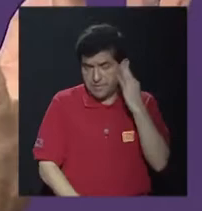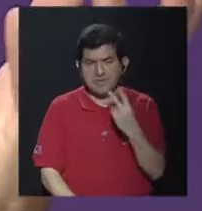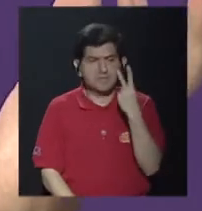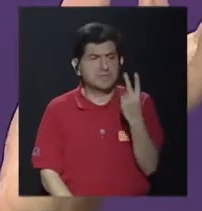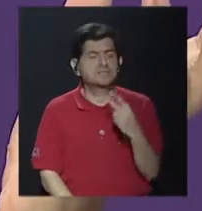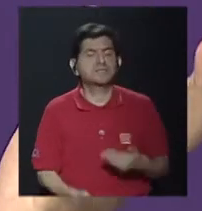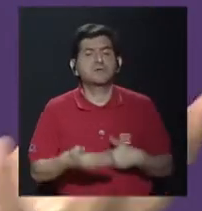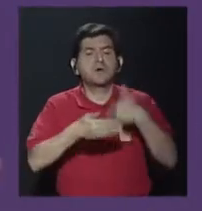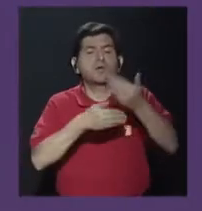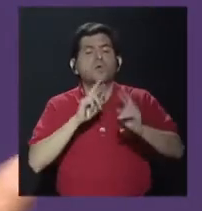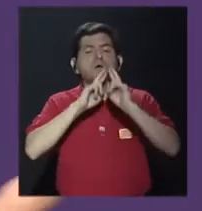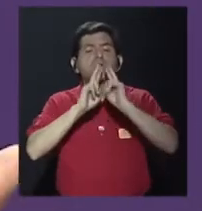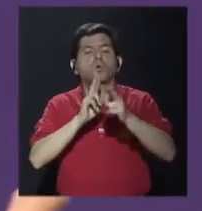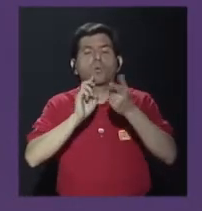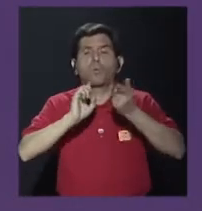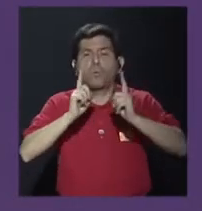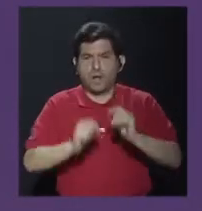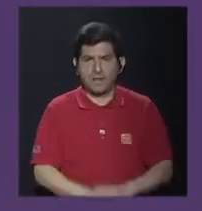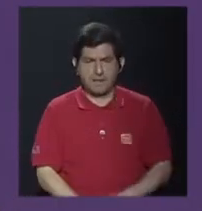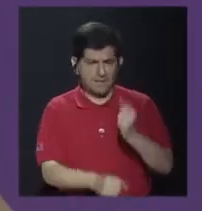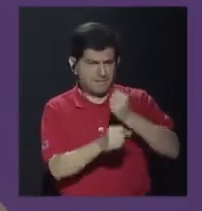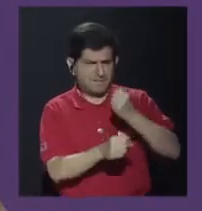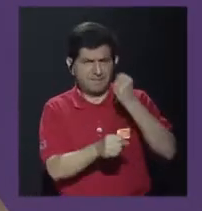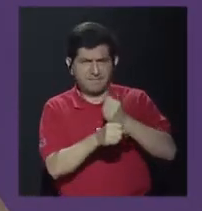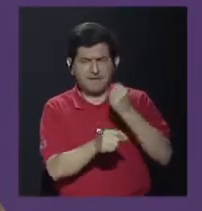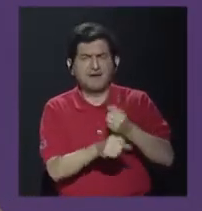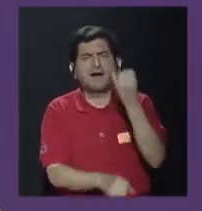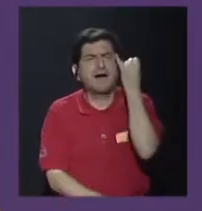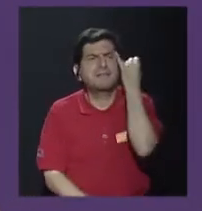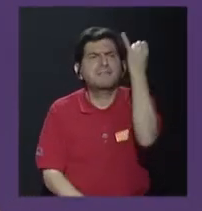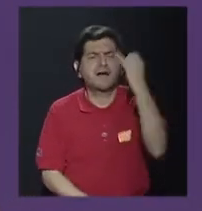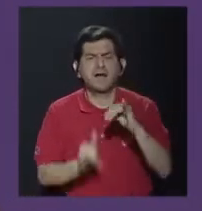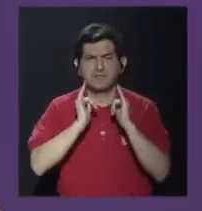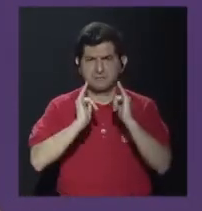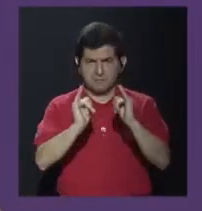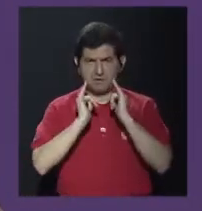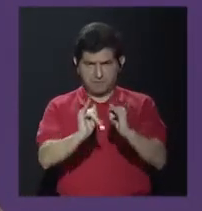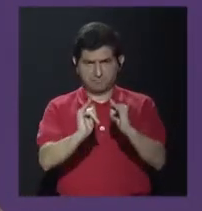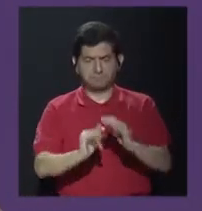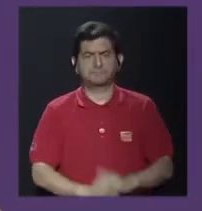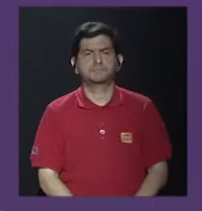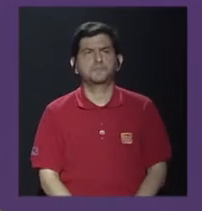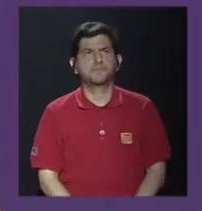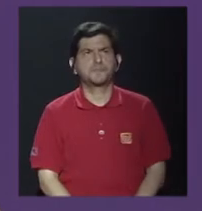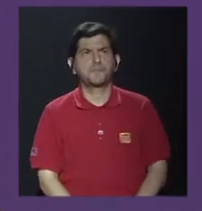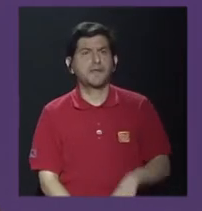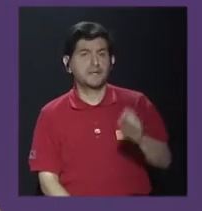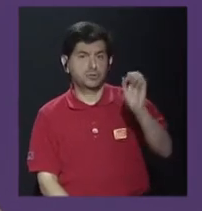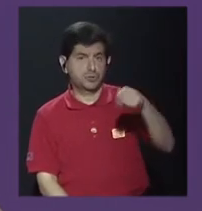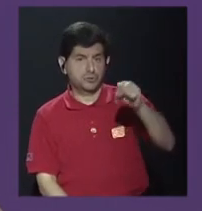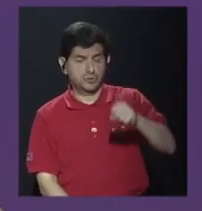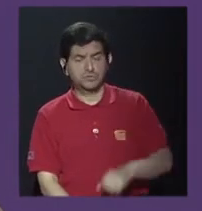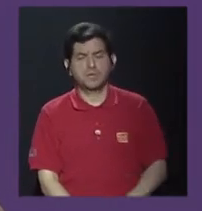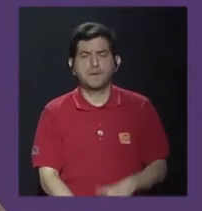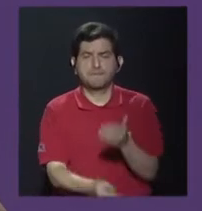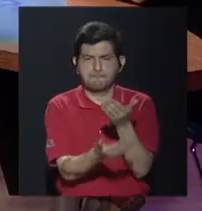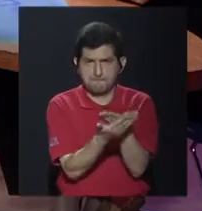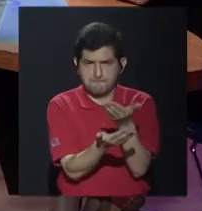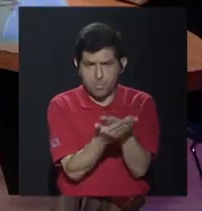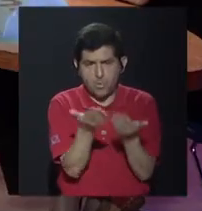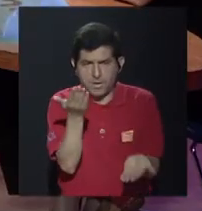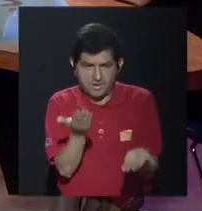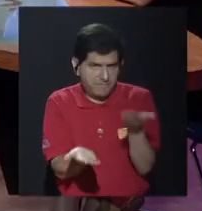qué sale, ¿verdad? Y ver cómo trabajamos una aspiración en común, ¿verdad? Sí, bueno, prueba de ello,